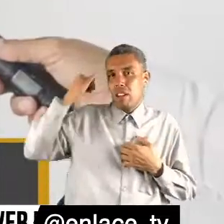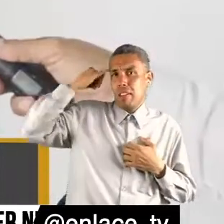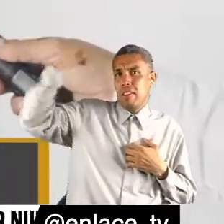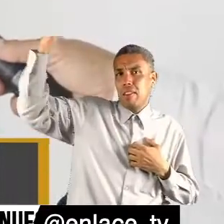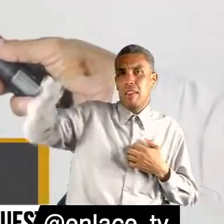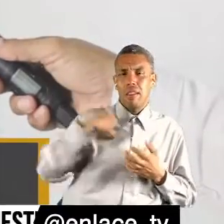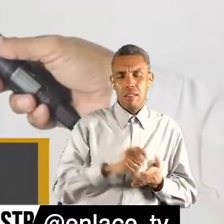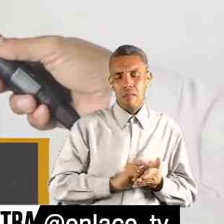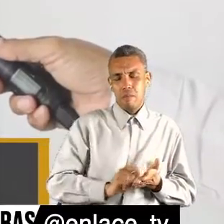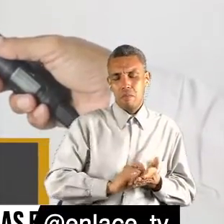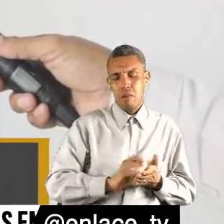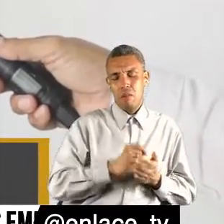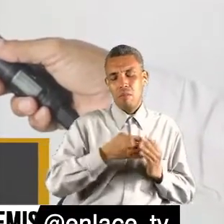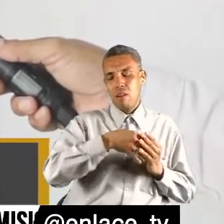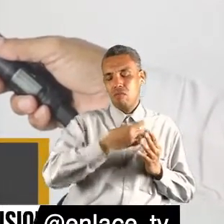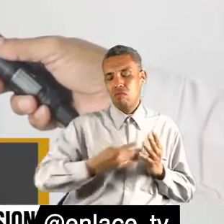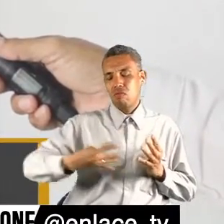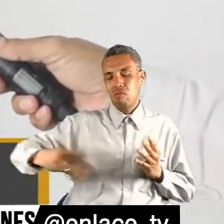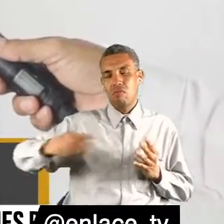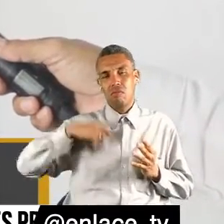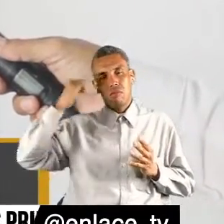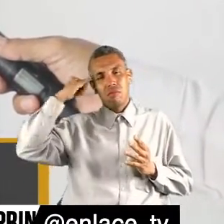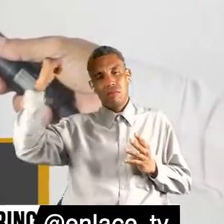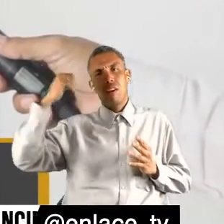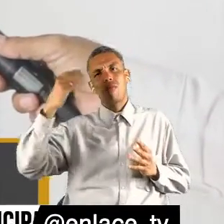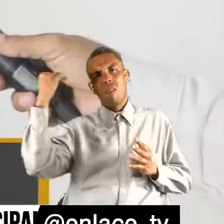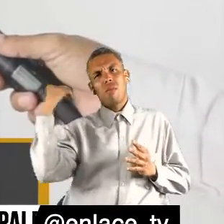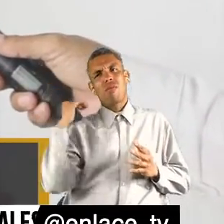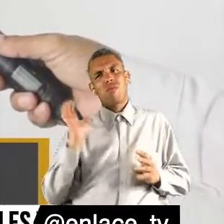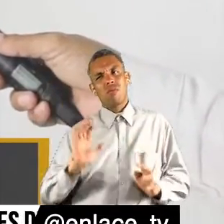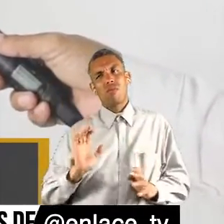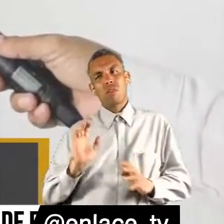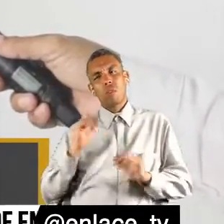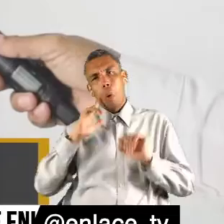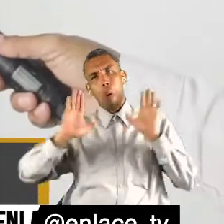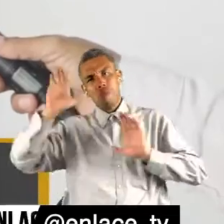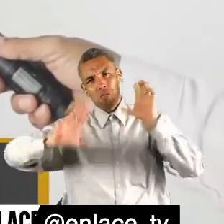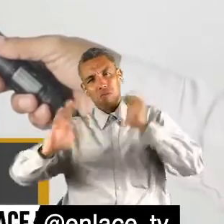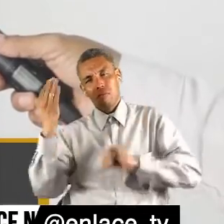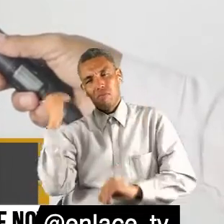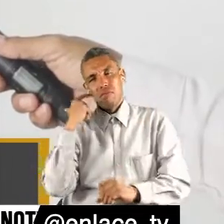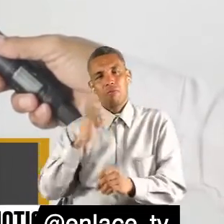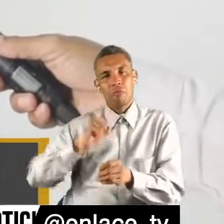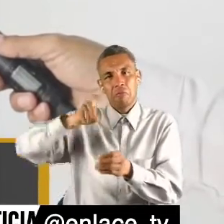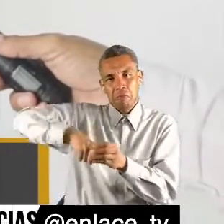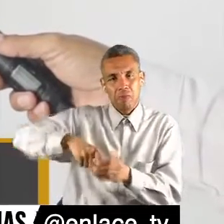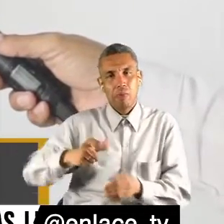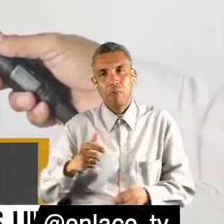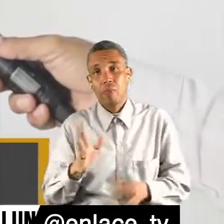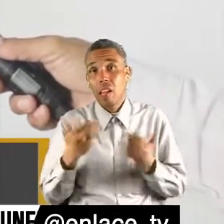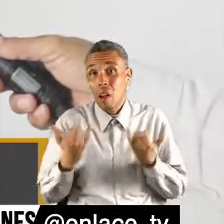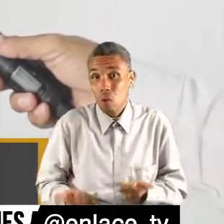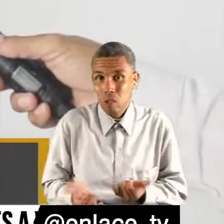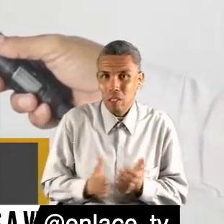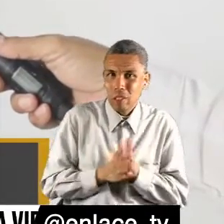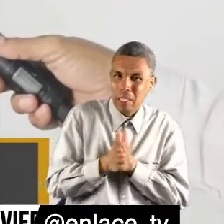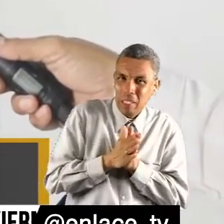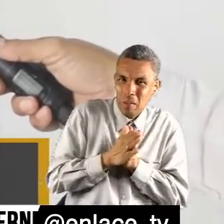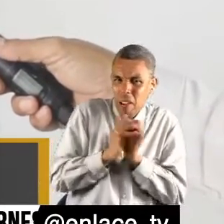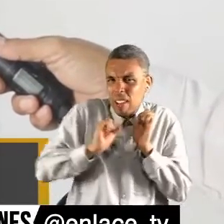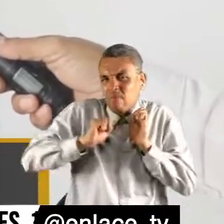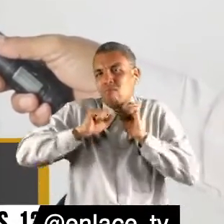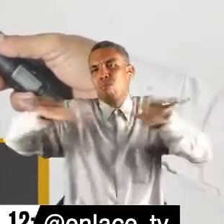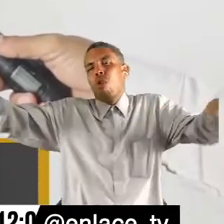Ahorita, con la tendencia y con el proyecto que queremos hacer más internacional este proyecto, vamos a hacer un par de fusiones,